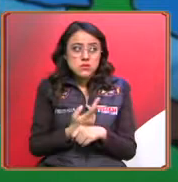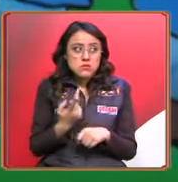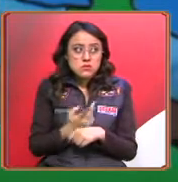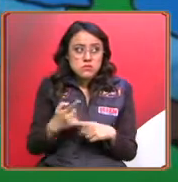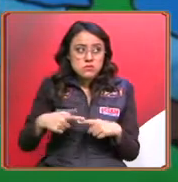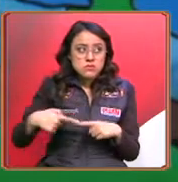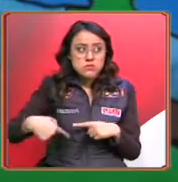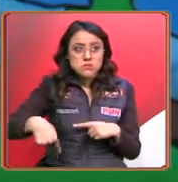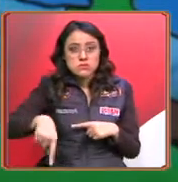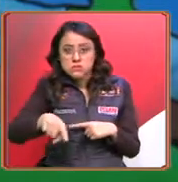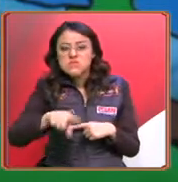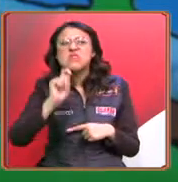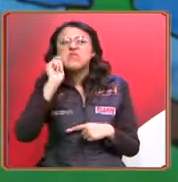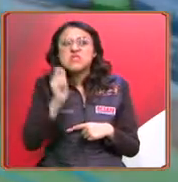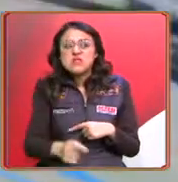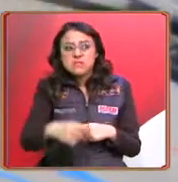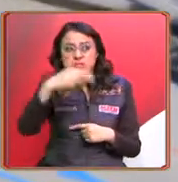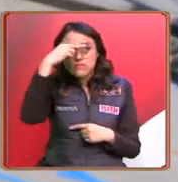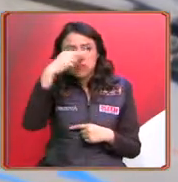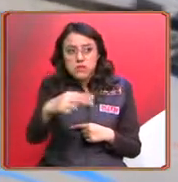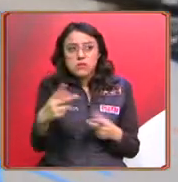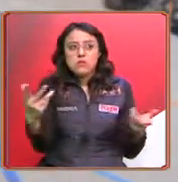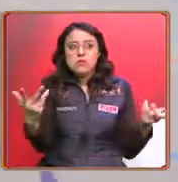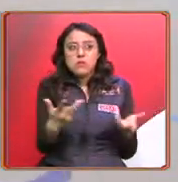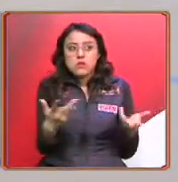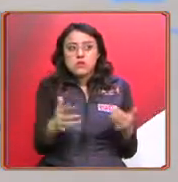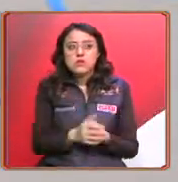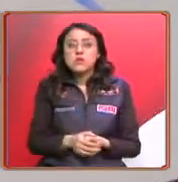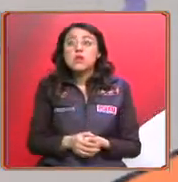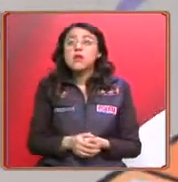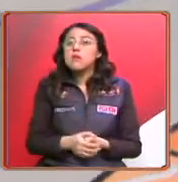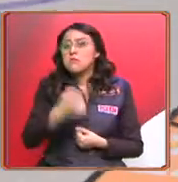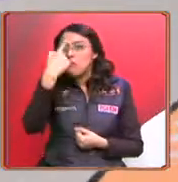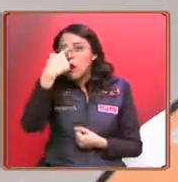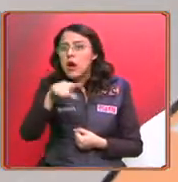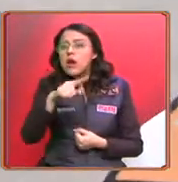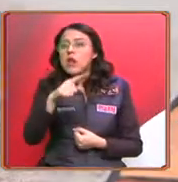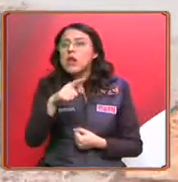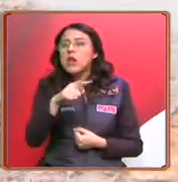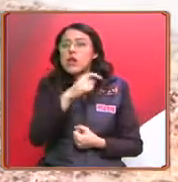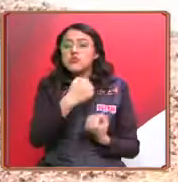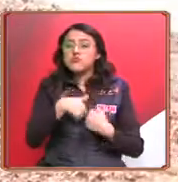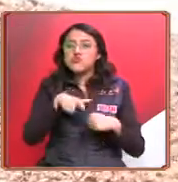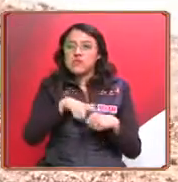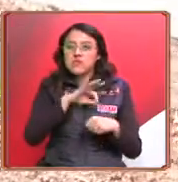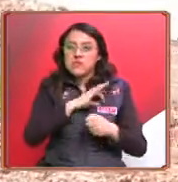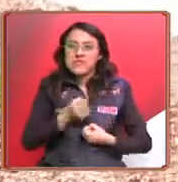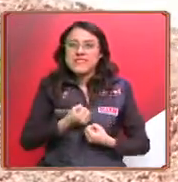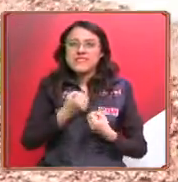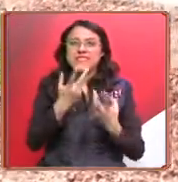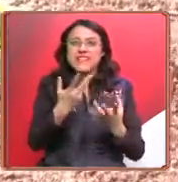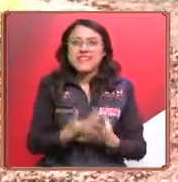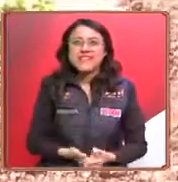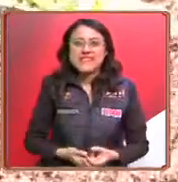nos está dando aquí en México de beneficio, para regresar un grano a la sociedad.